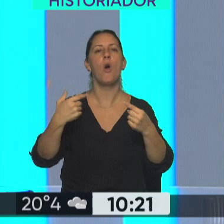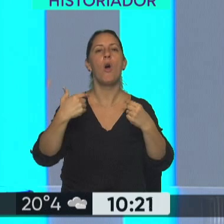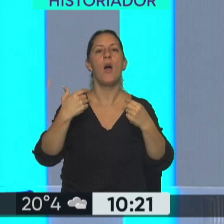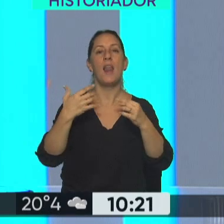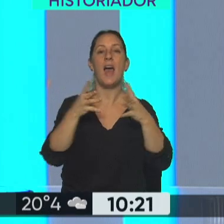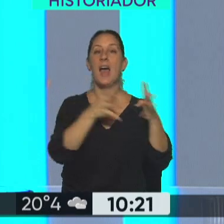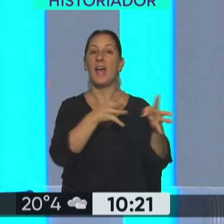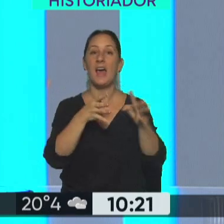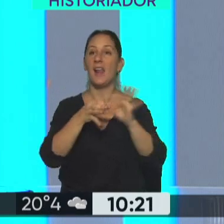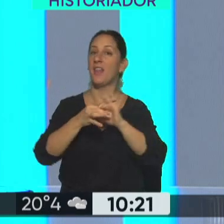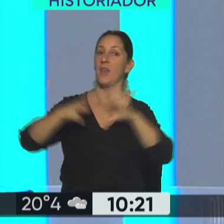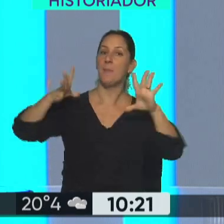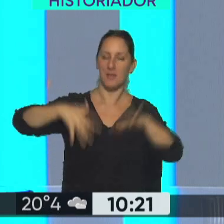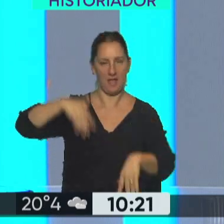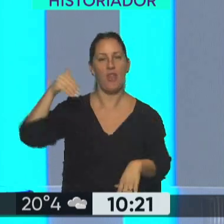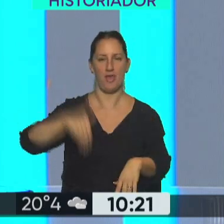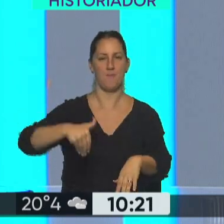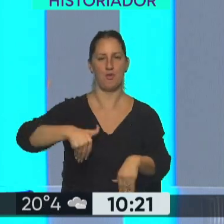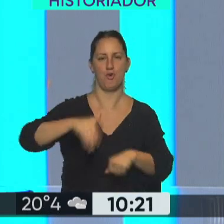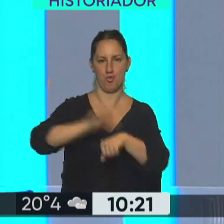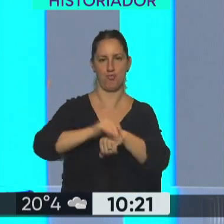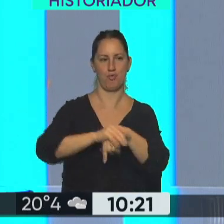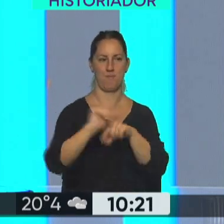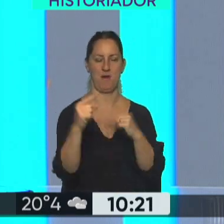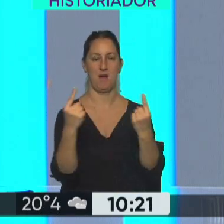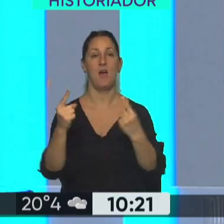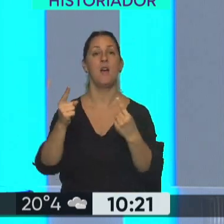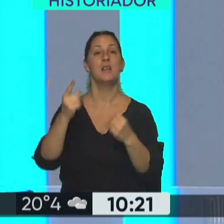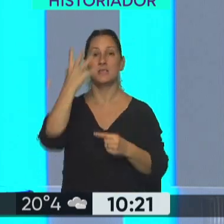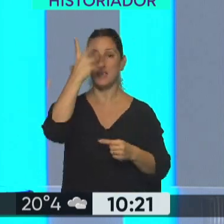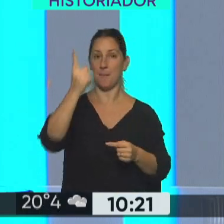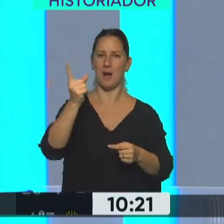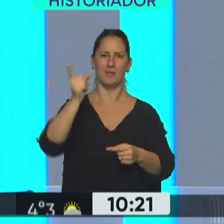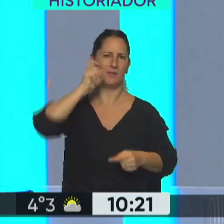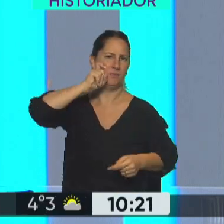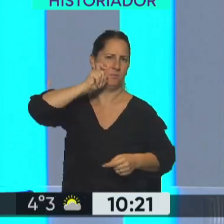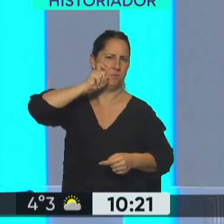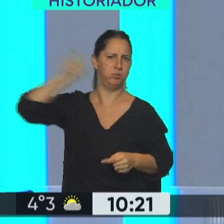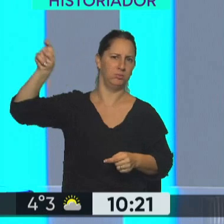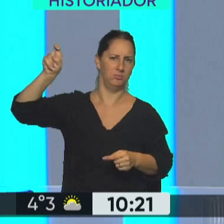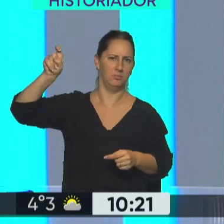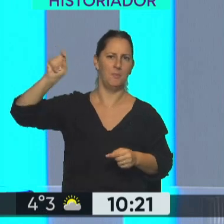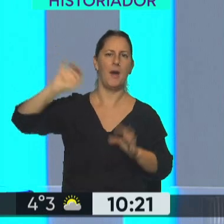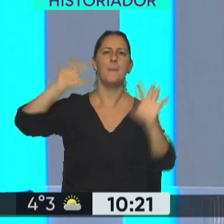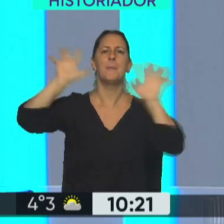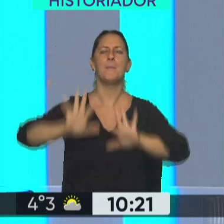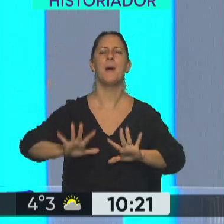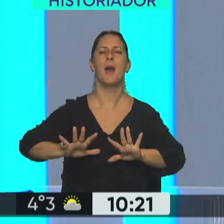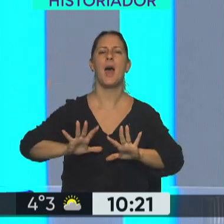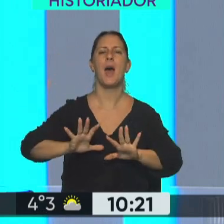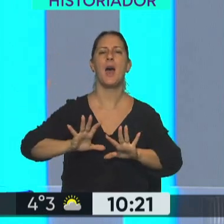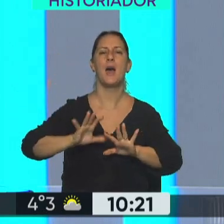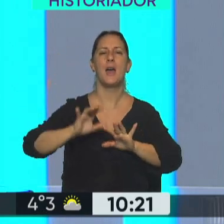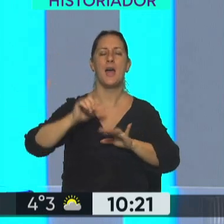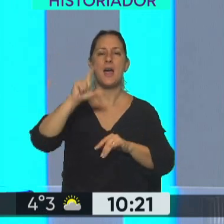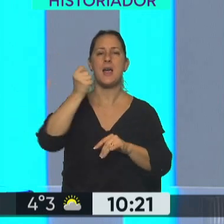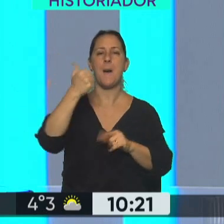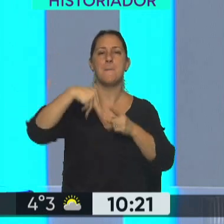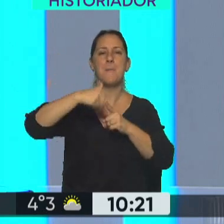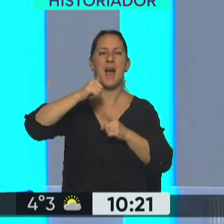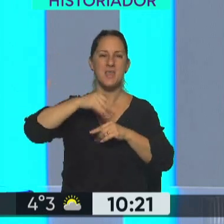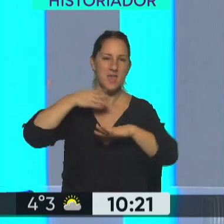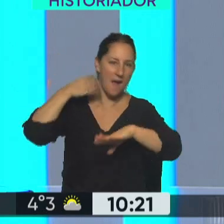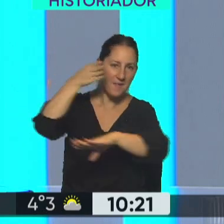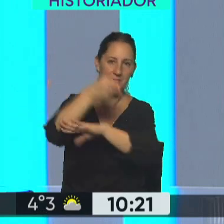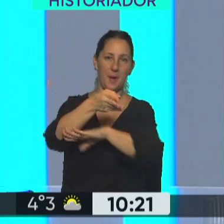por la independencia. No nos olvidemos que San Martín tiene que desobedecer para hacer la campaña del Perú, que no recibió el apoyo de Buenos Aires